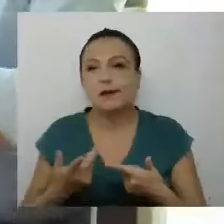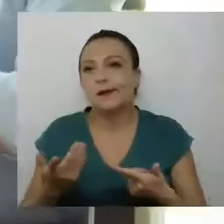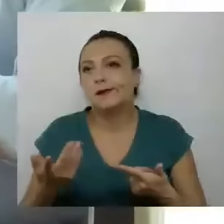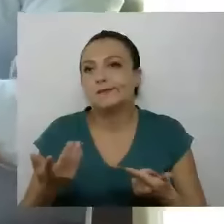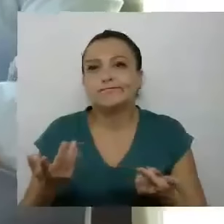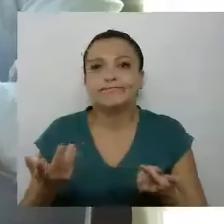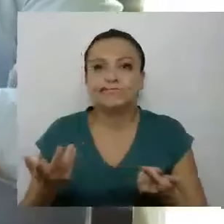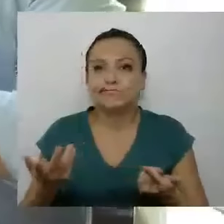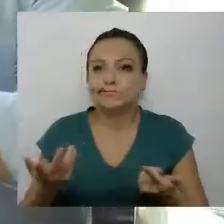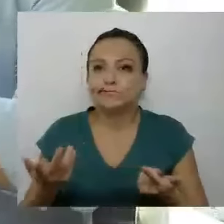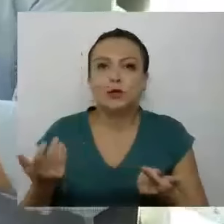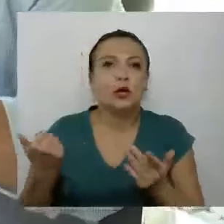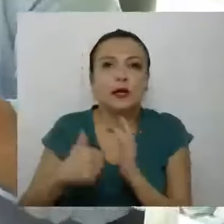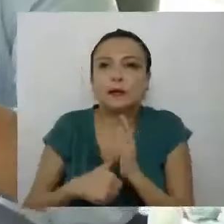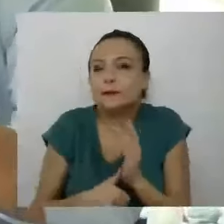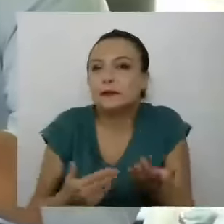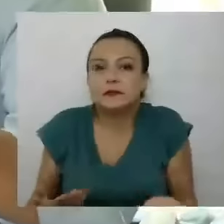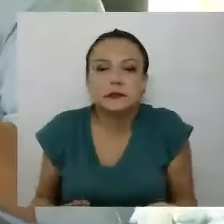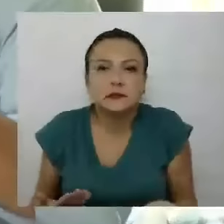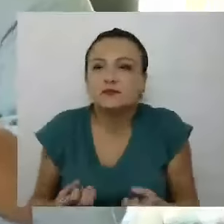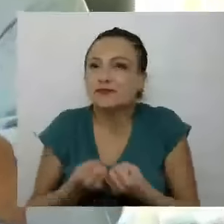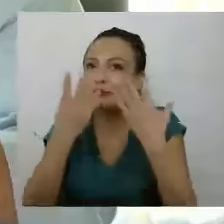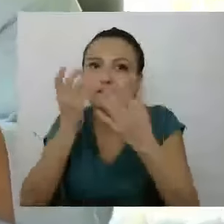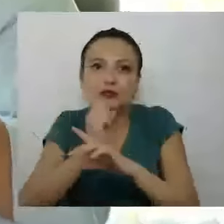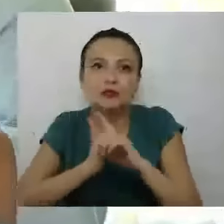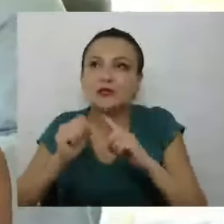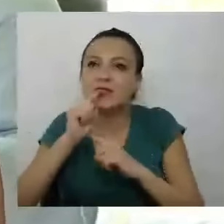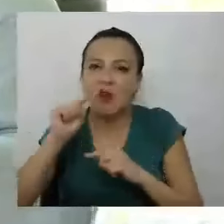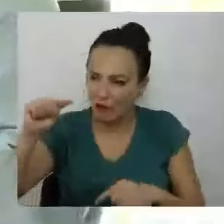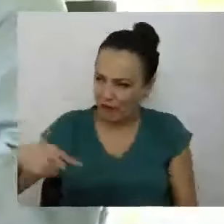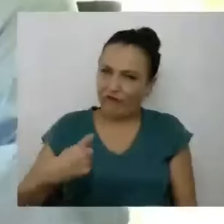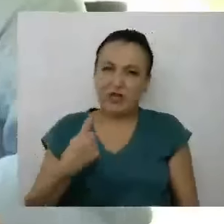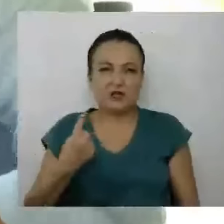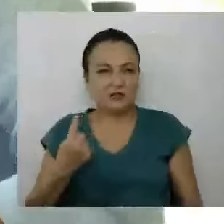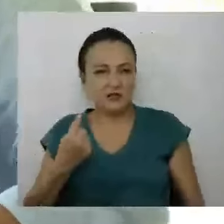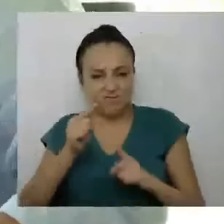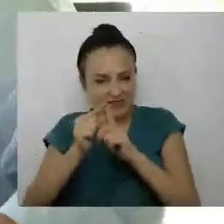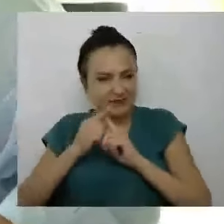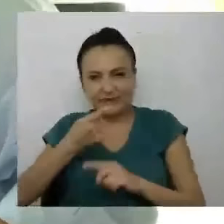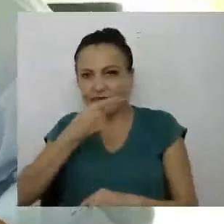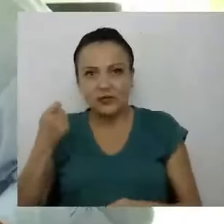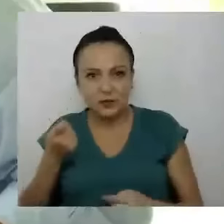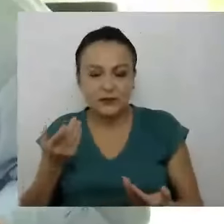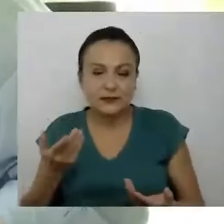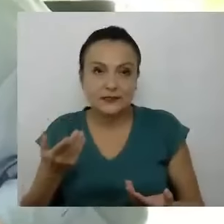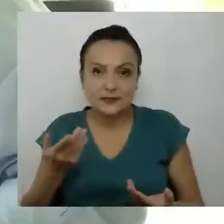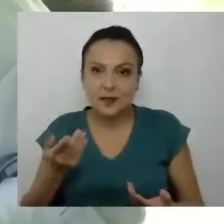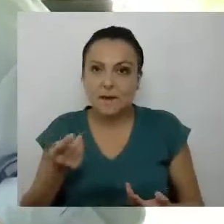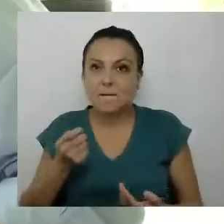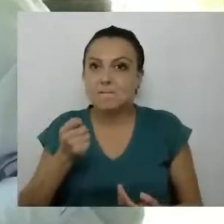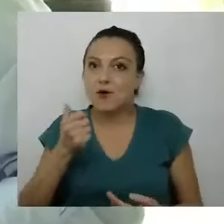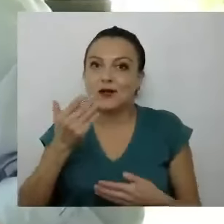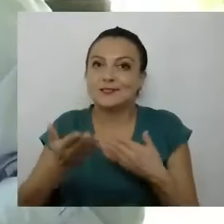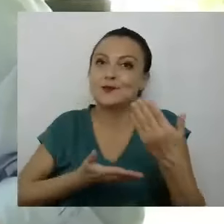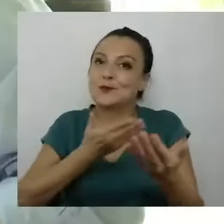de una campaña en muchos casos de ofensas, de insultos y de pocas